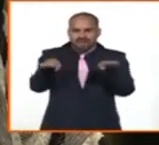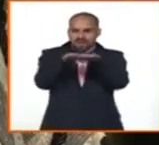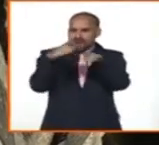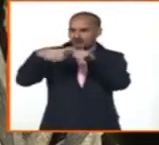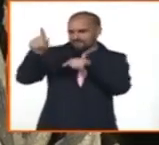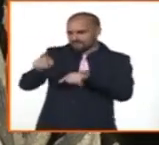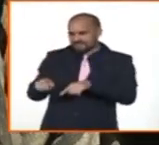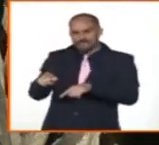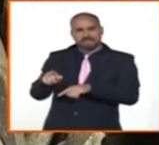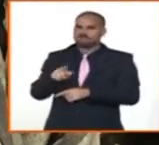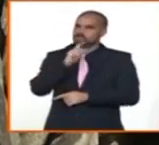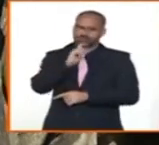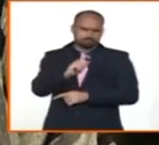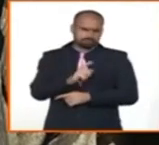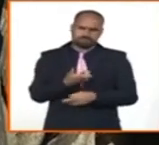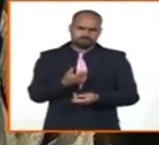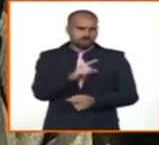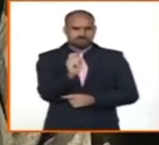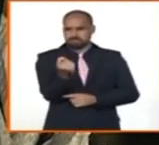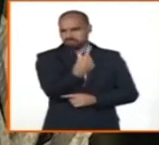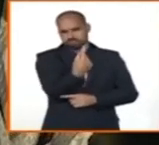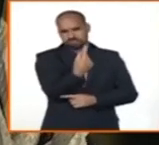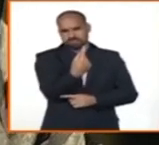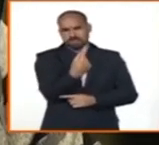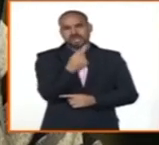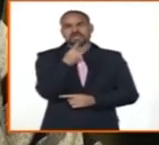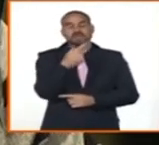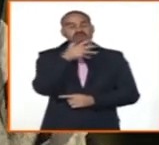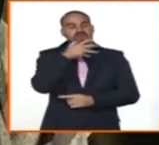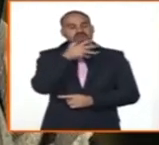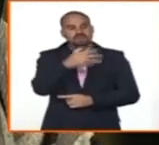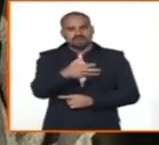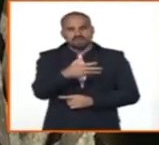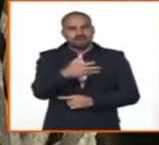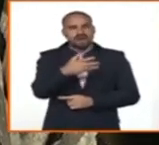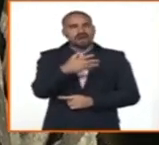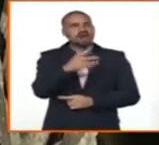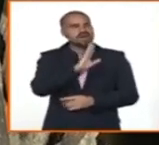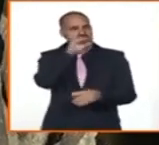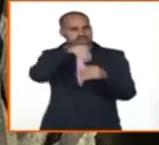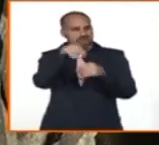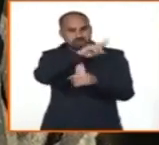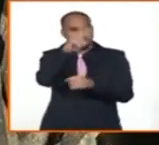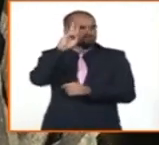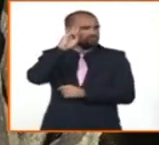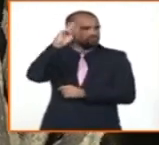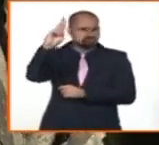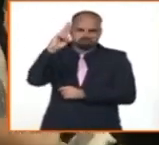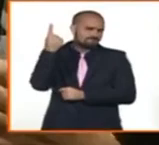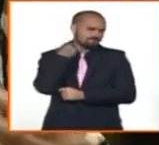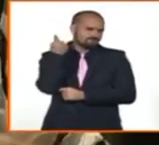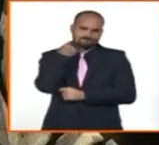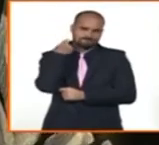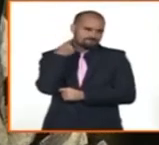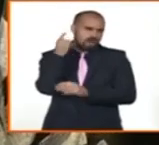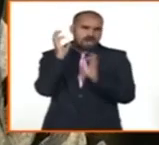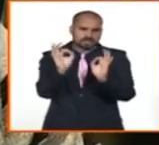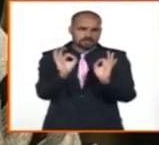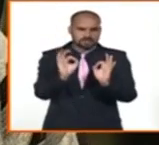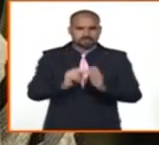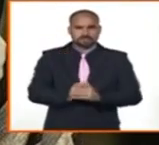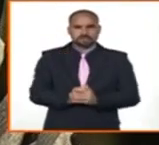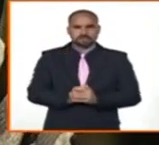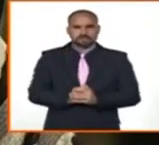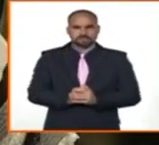Fidel reinventa la revolución todo el tiempo, ¿no? Y con todos estos días que hemos vivido